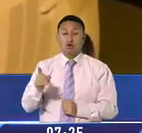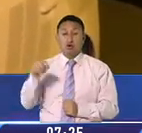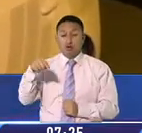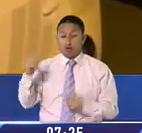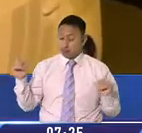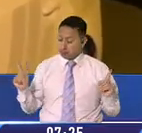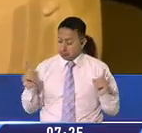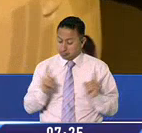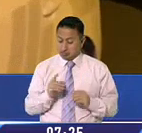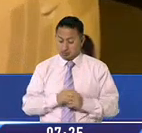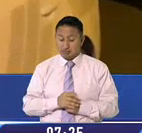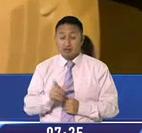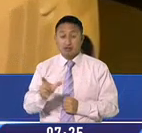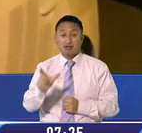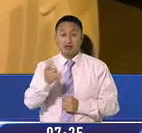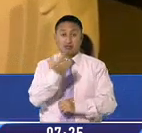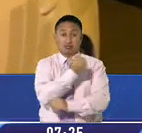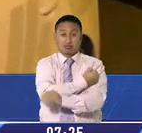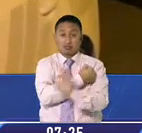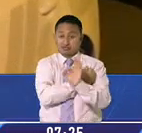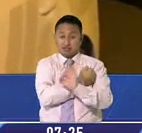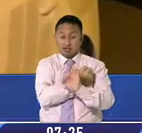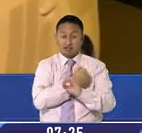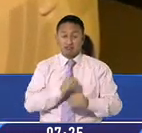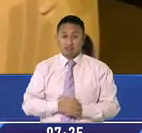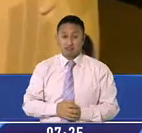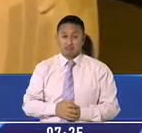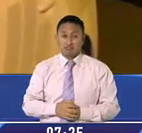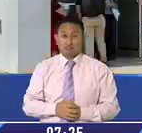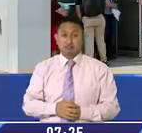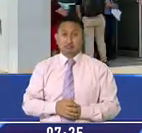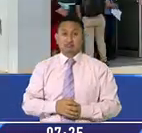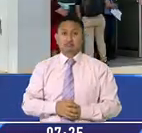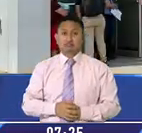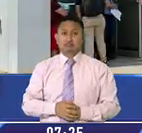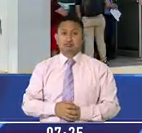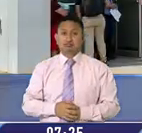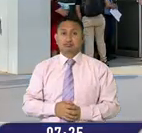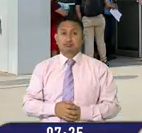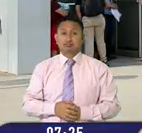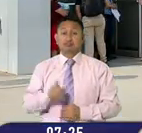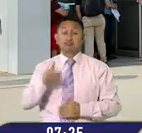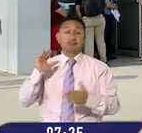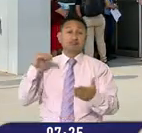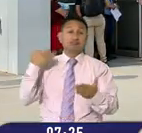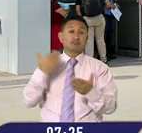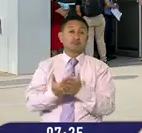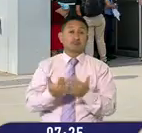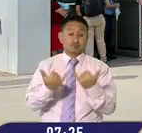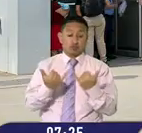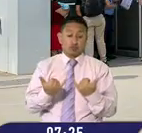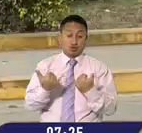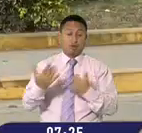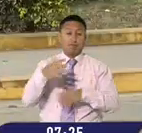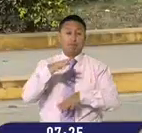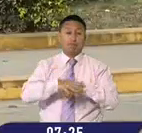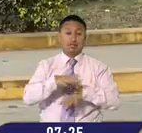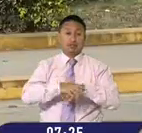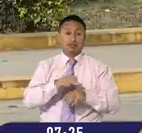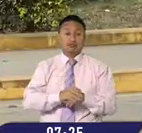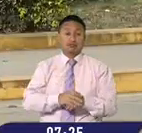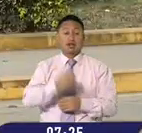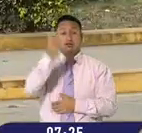de vacunación ni su cédula de ciudadanía. A la fecha, la capital bananera del mundo registra 16.000 casos positivos